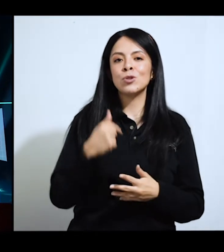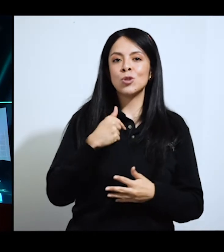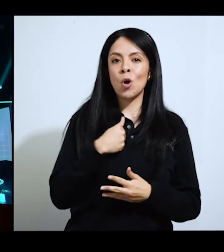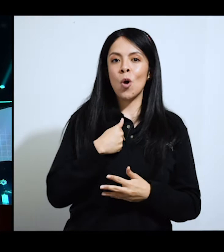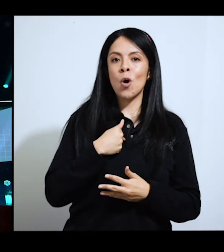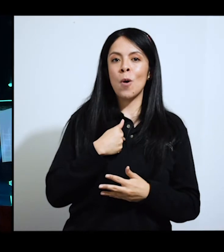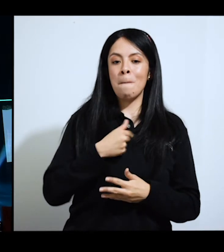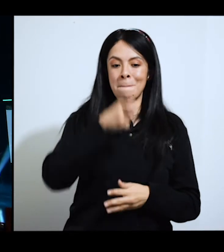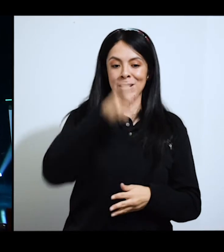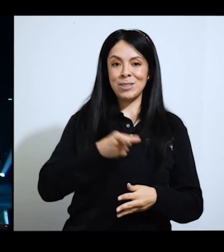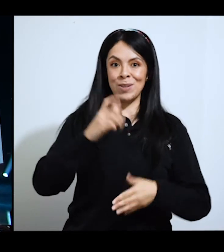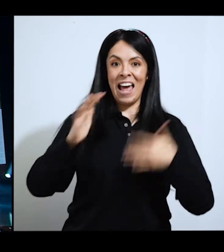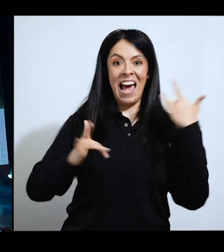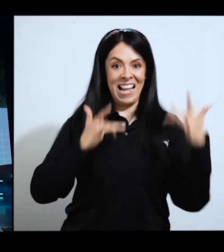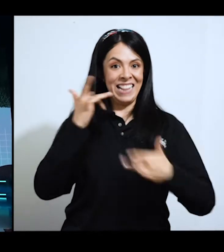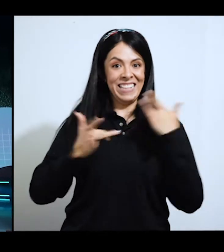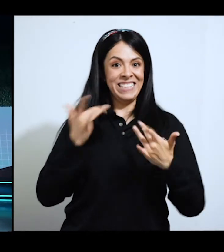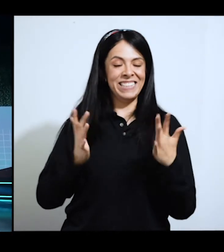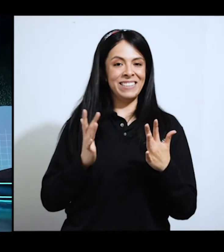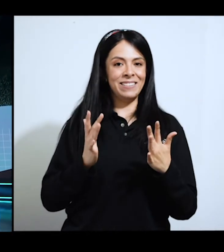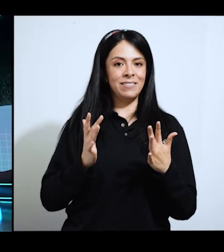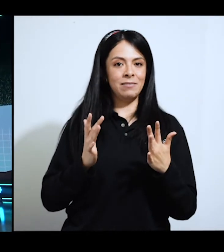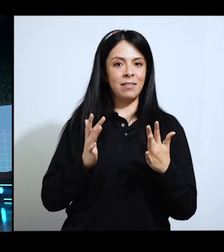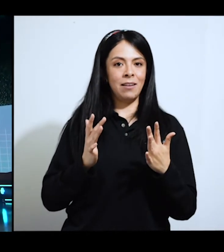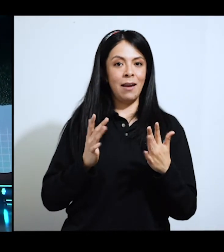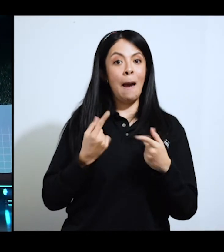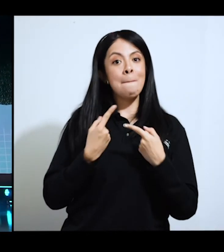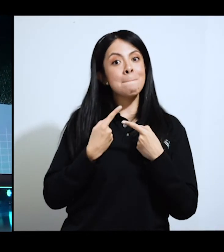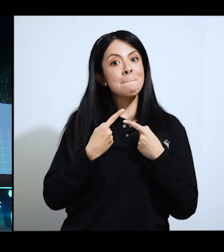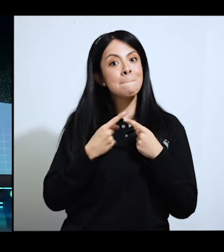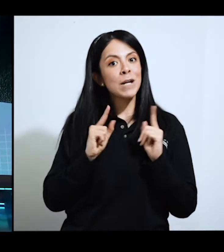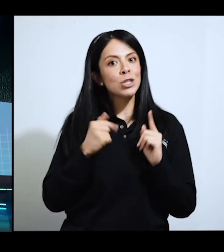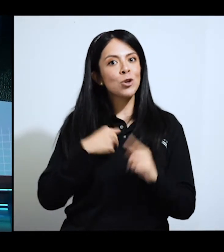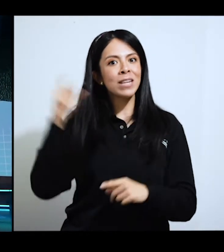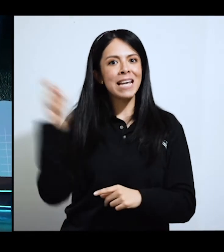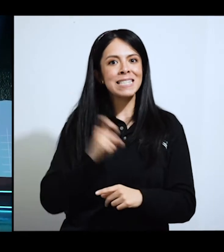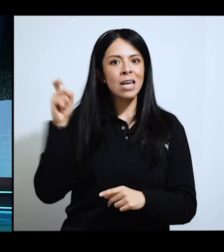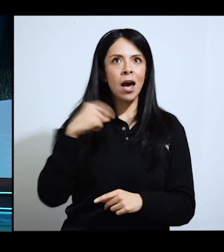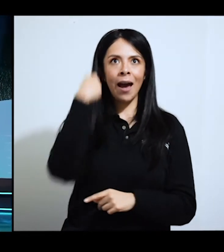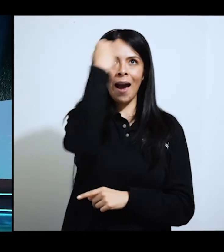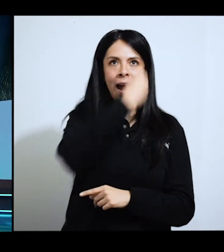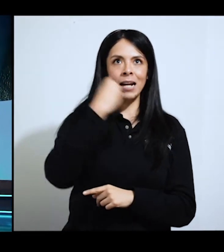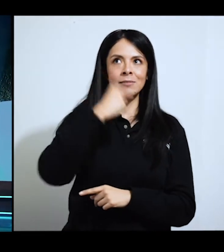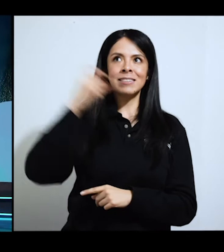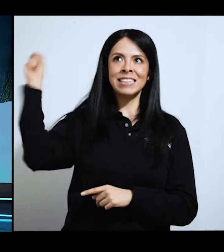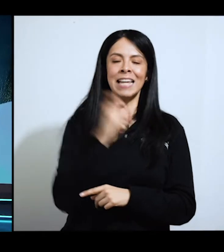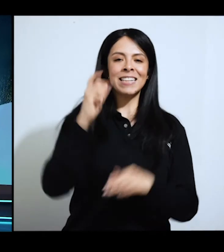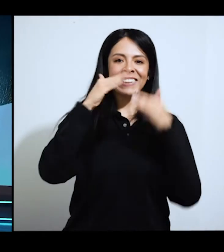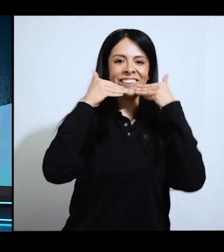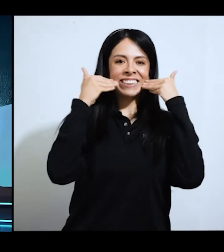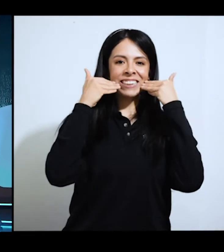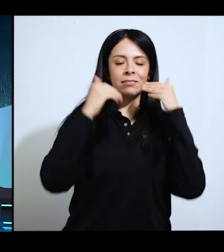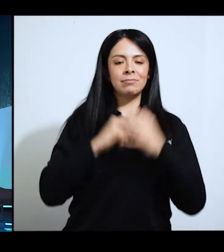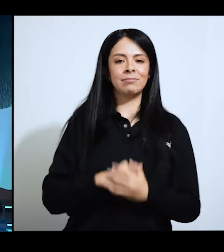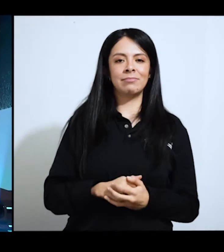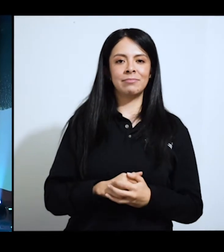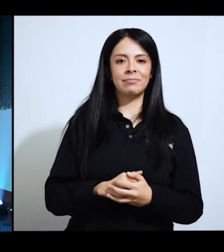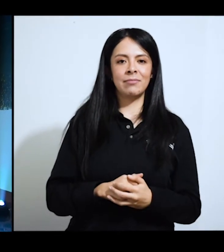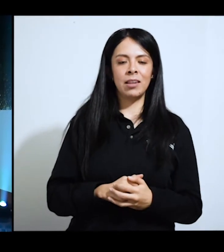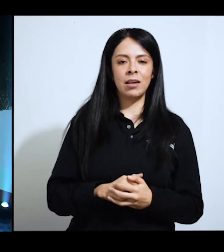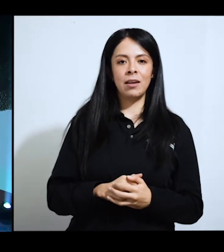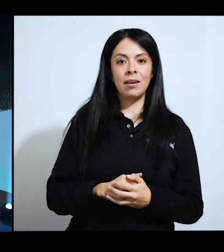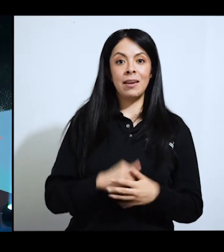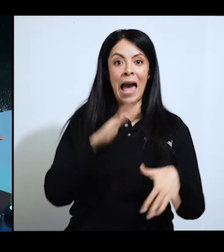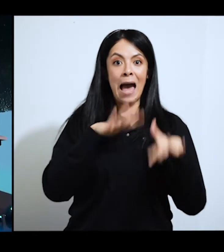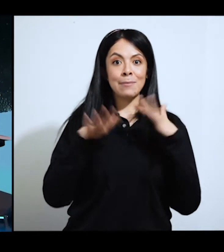pasa es que tengo que decirle a mi cara que sonría. Pero también hay momentos en los cuales